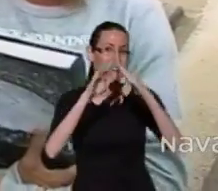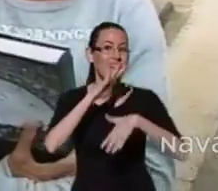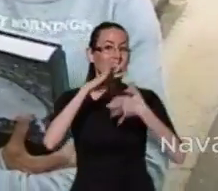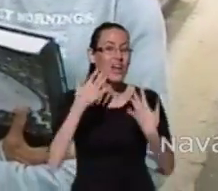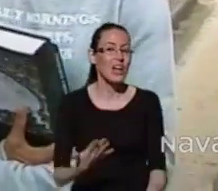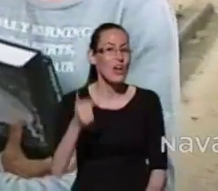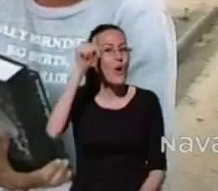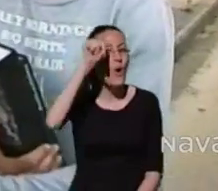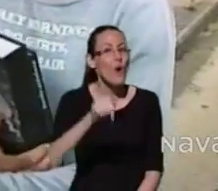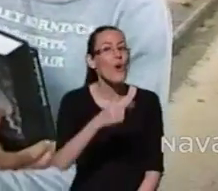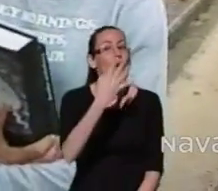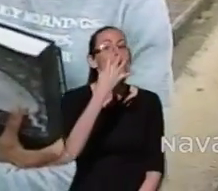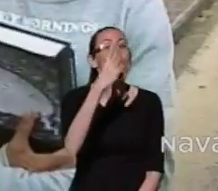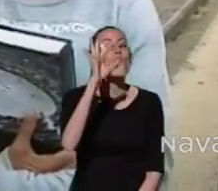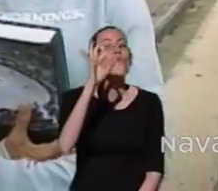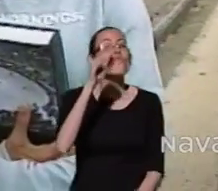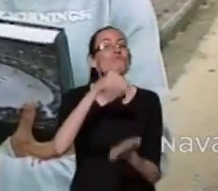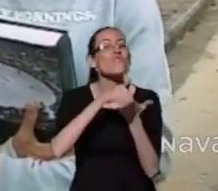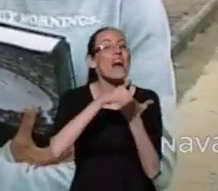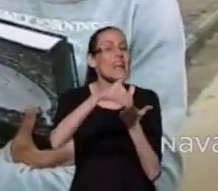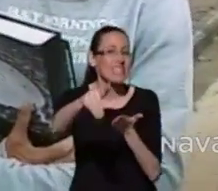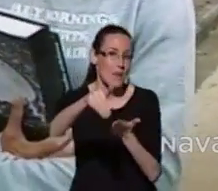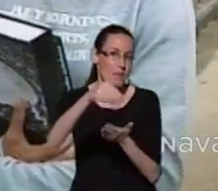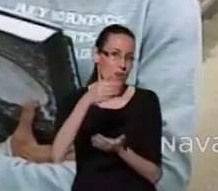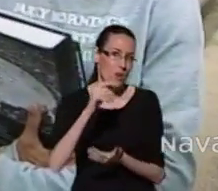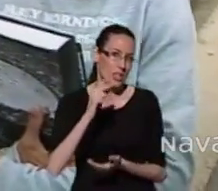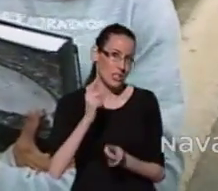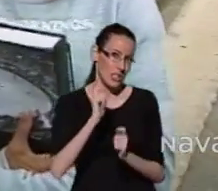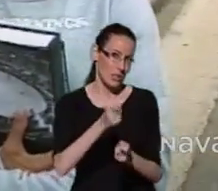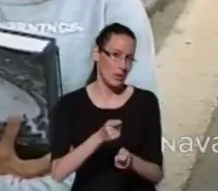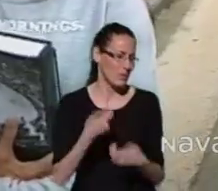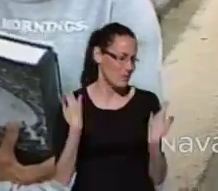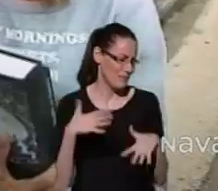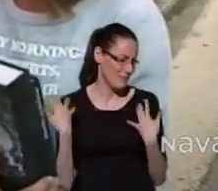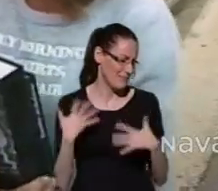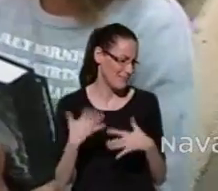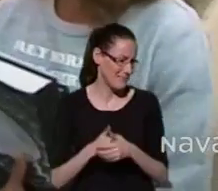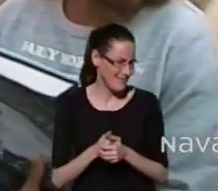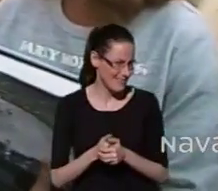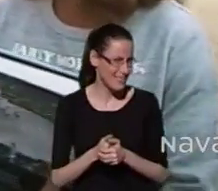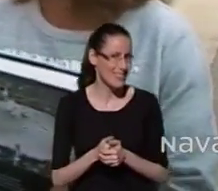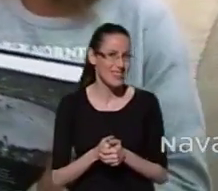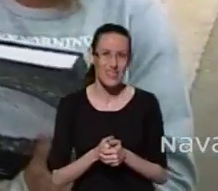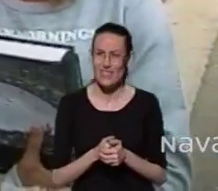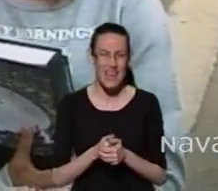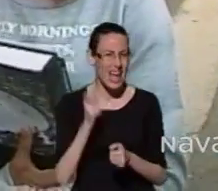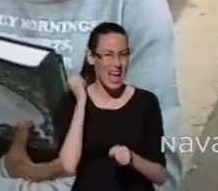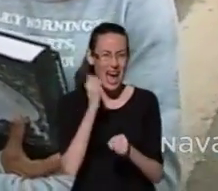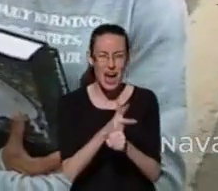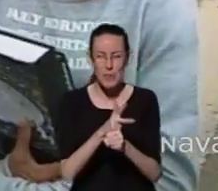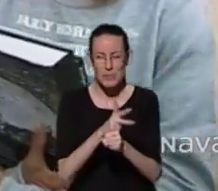millones, te estoy hablando. Entonces, era increíble lo que se jugaba. Entonces, era la gente que trabajaba en el